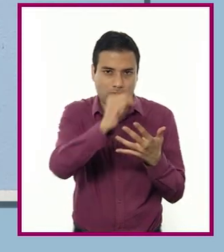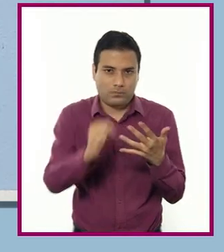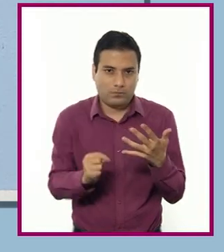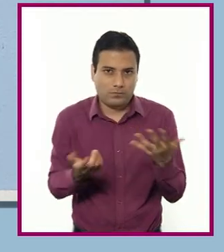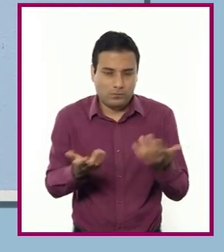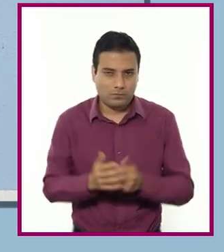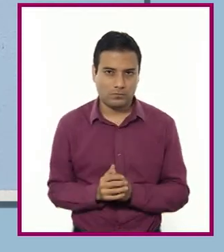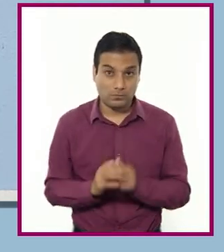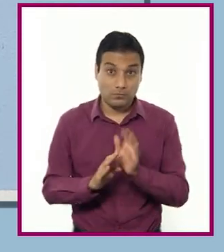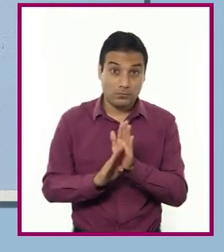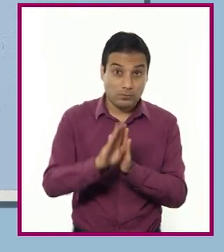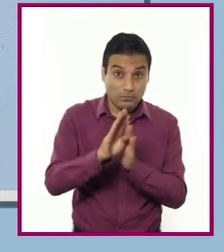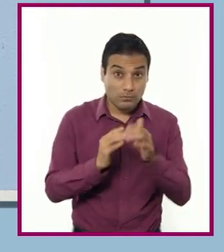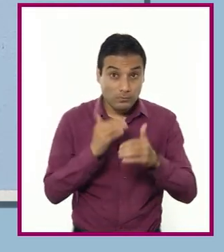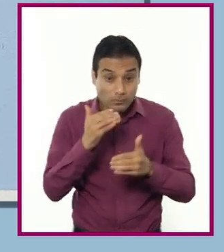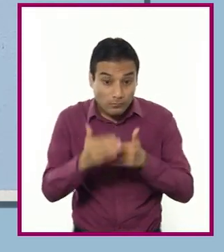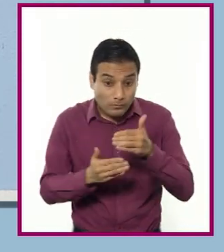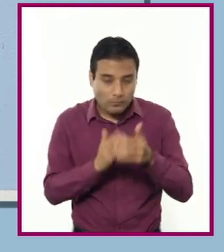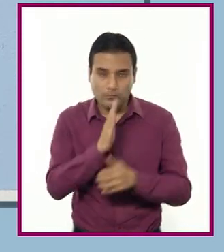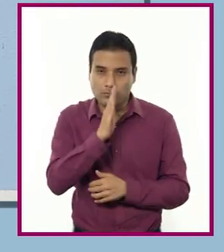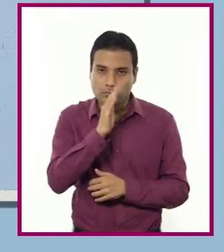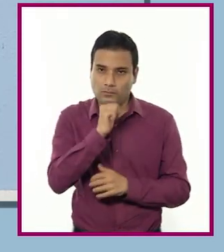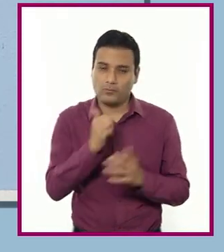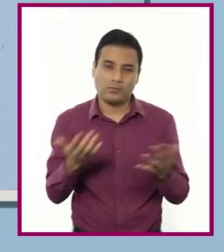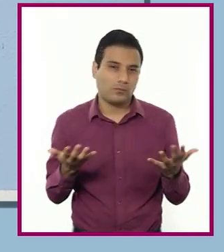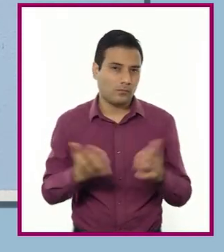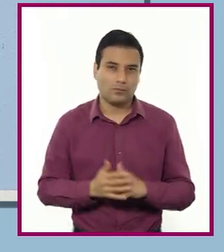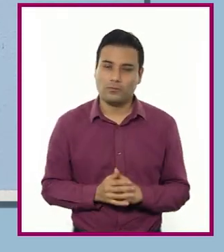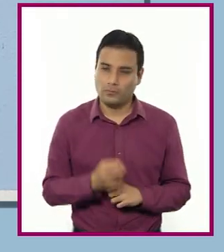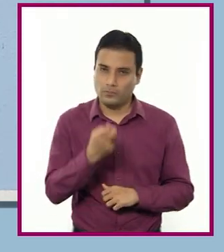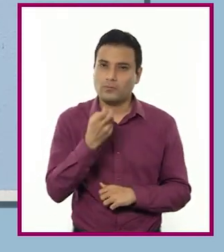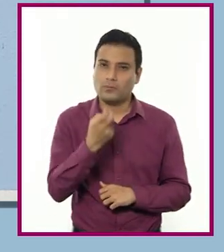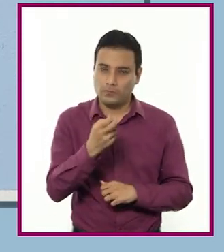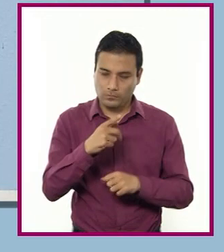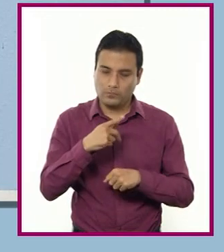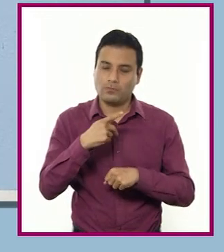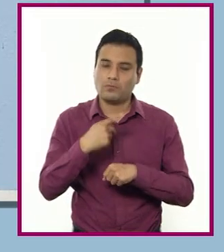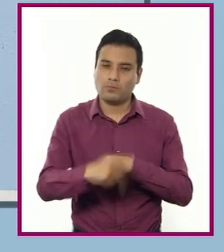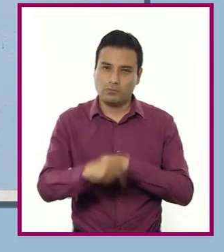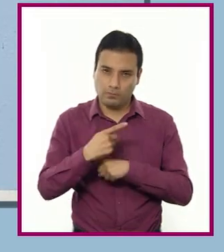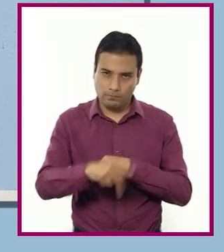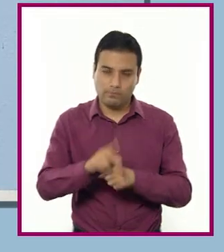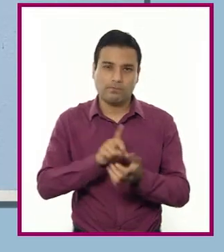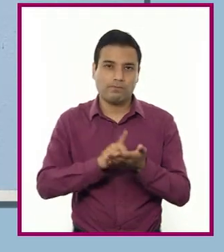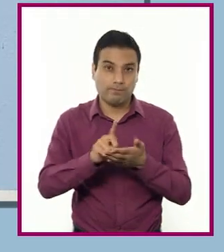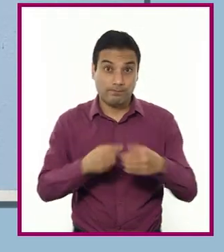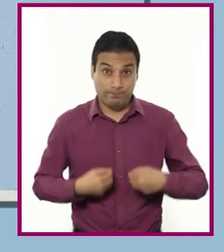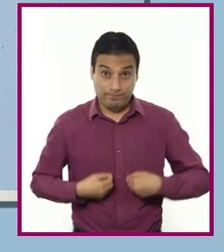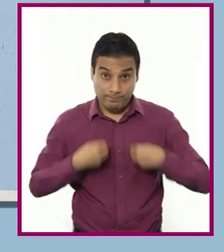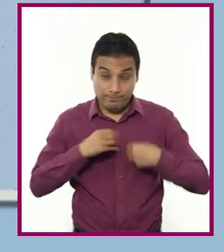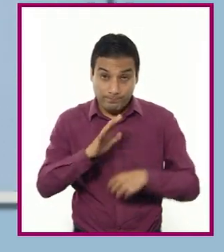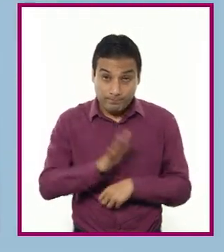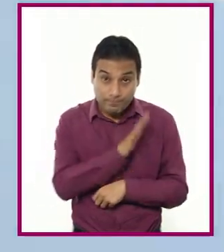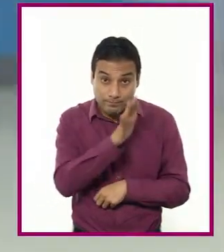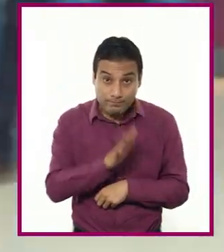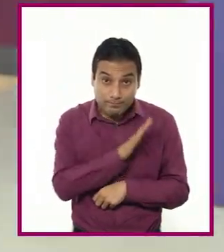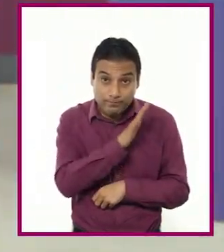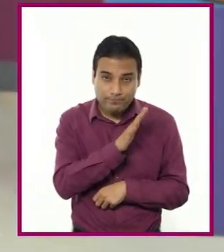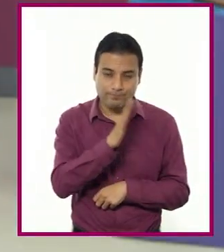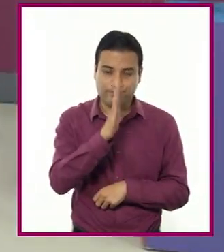tener un desarrollo armónico, lo que estaría afectando su derecho a tener una mejor calidad de vida.